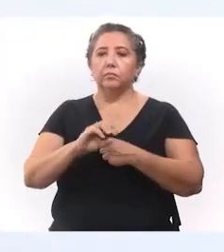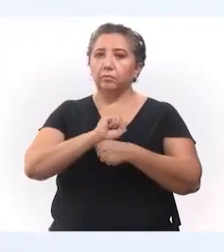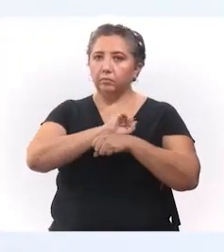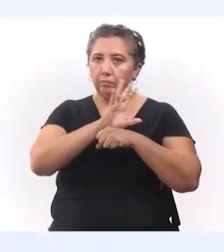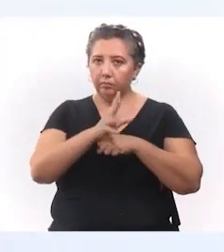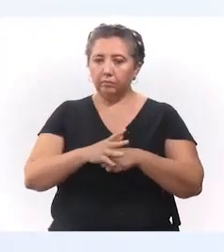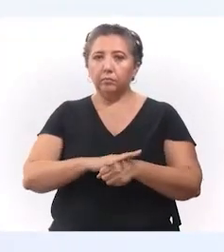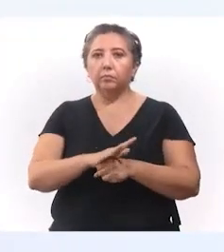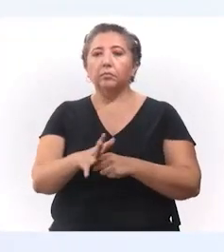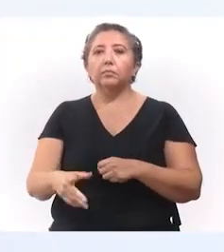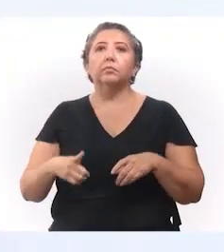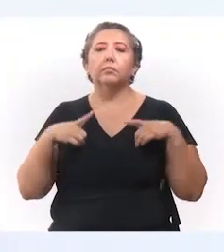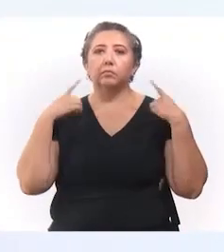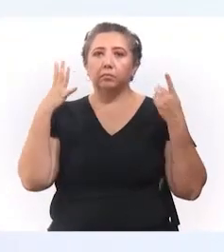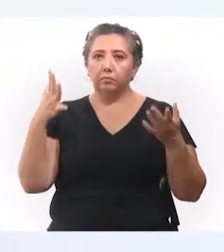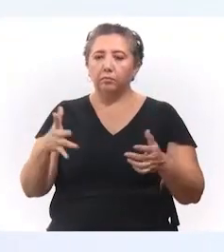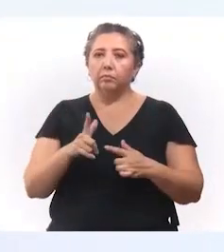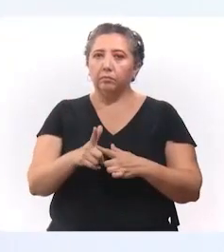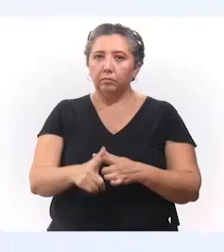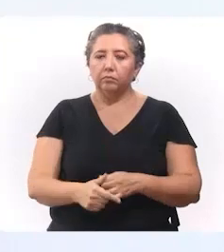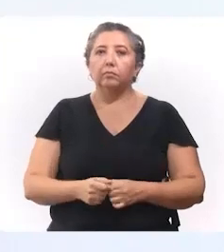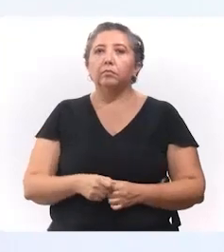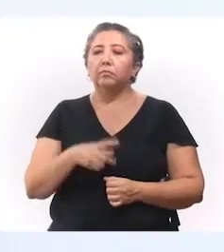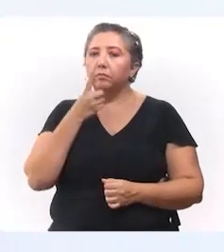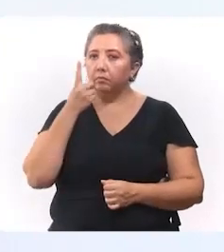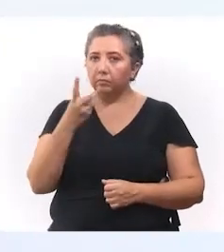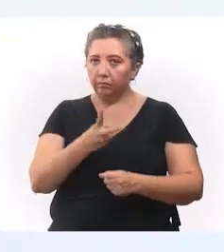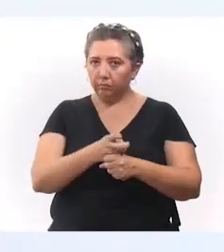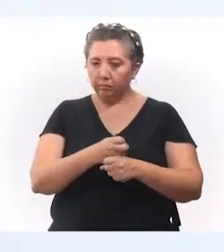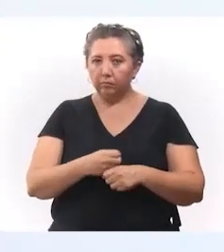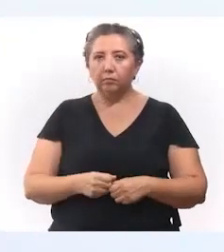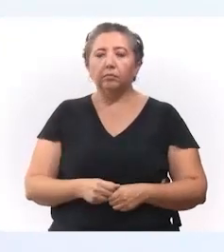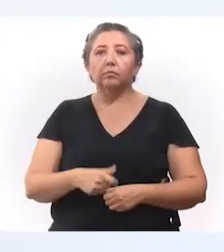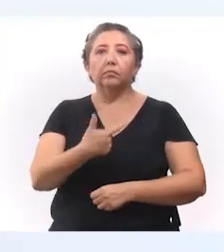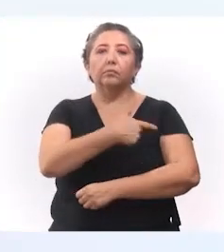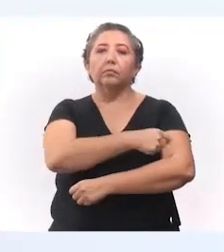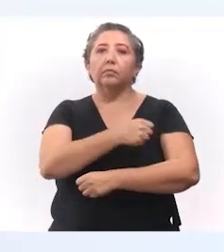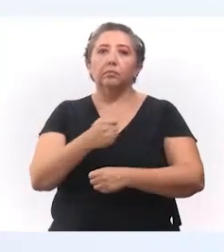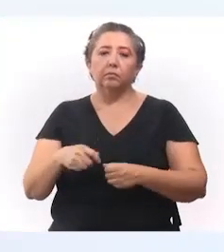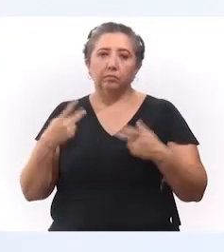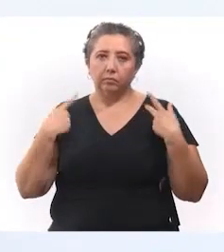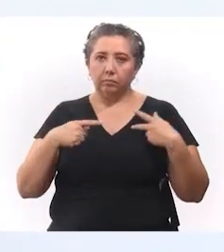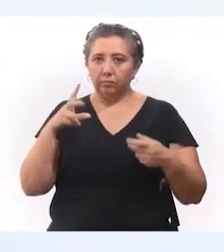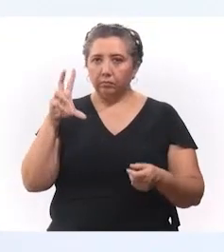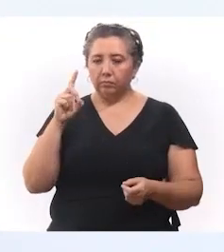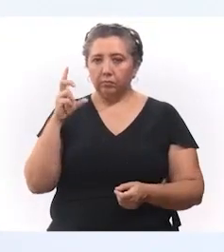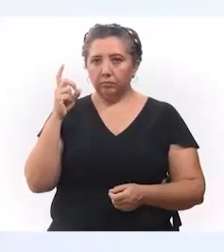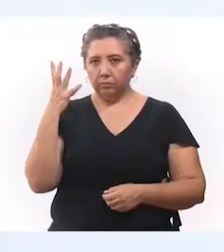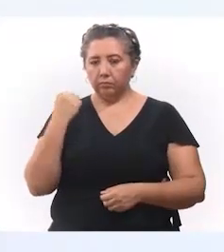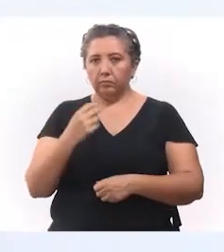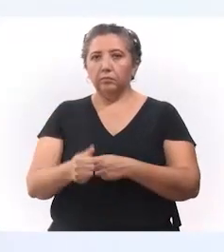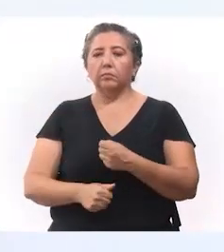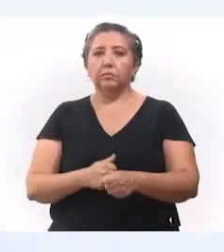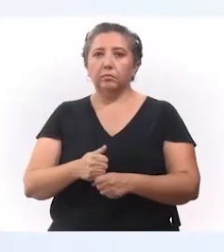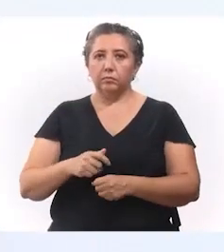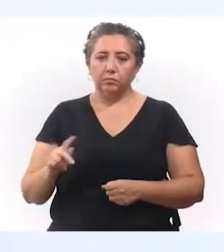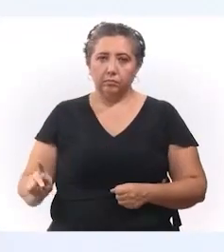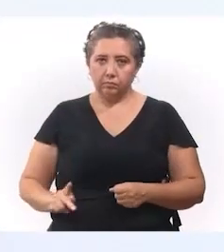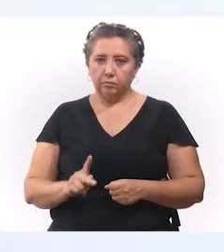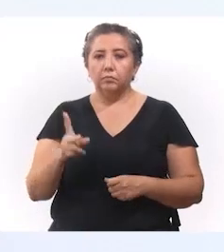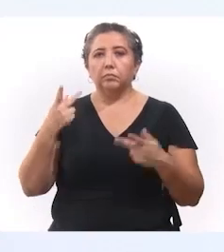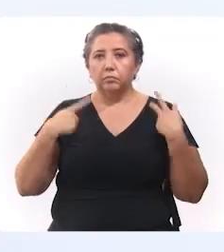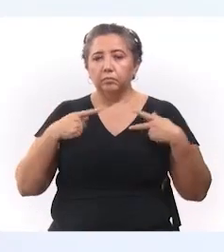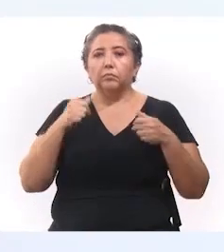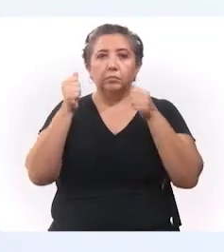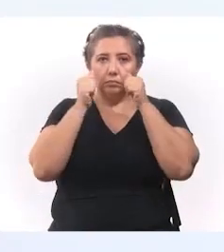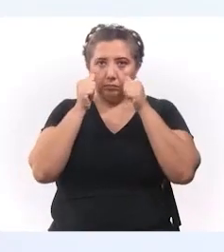coronavirus, las cuales se destinarán a continuar con la aplicación de segundas dosis a la población de 30 a 39 años en el interior del estado y de